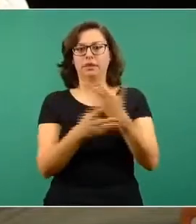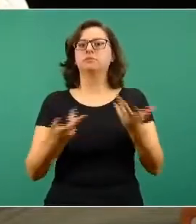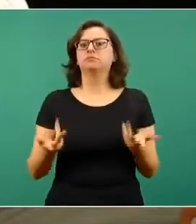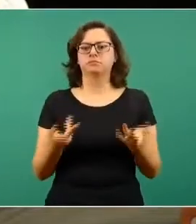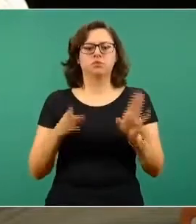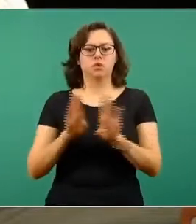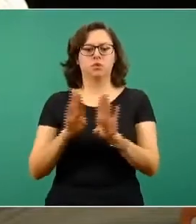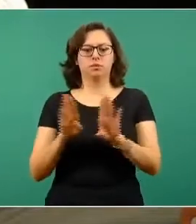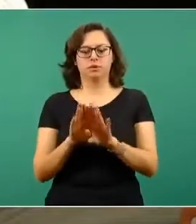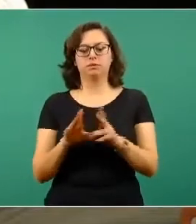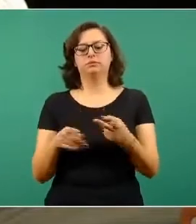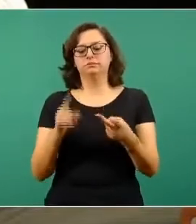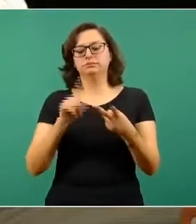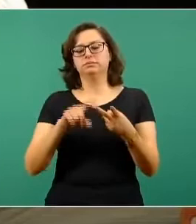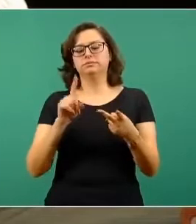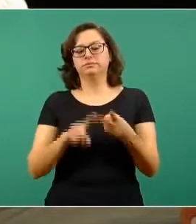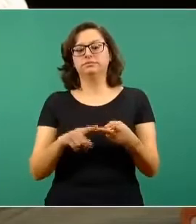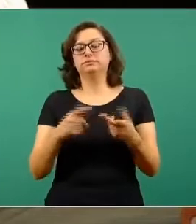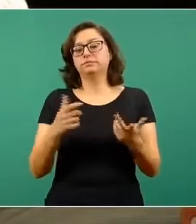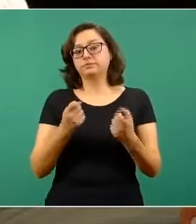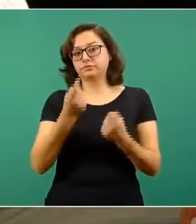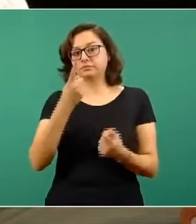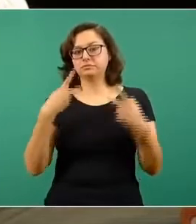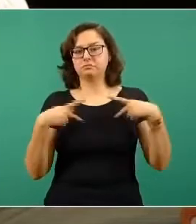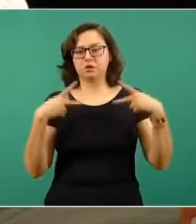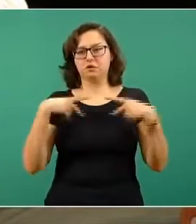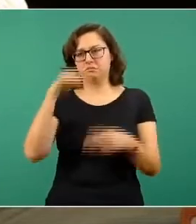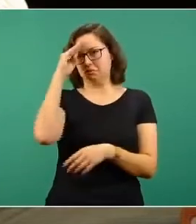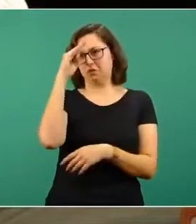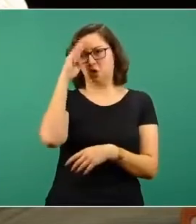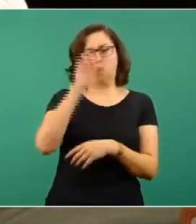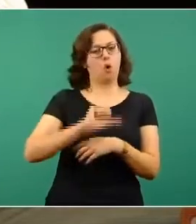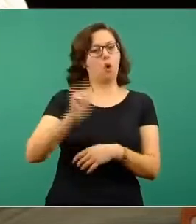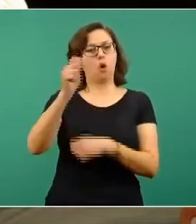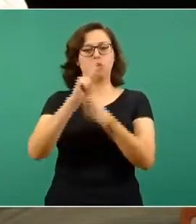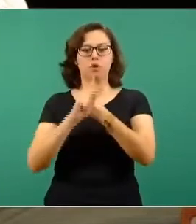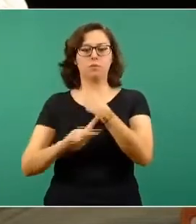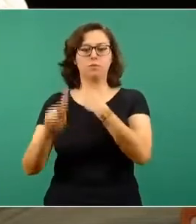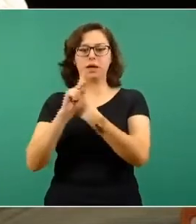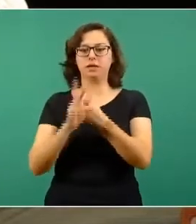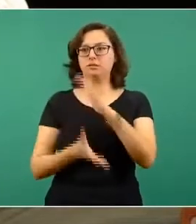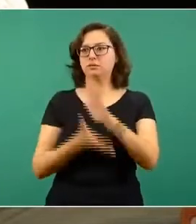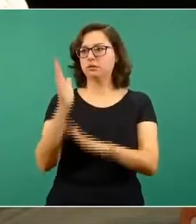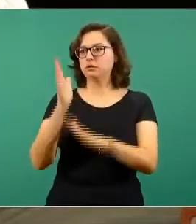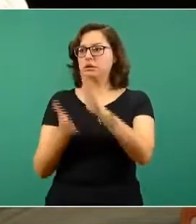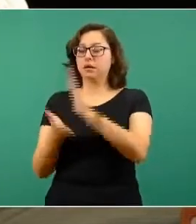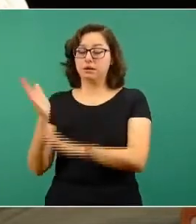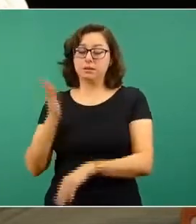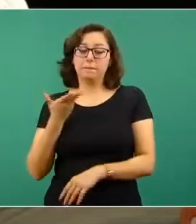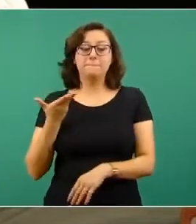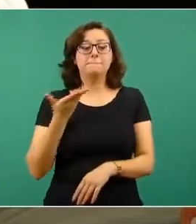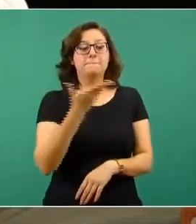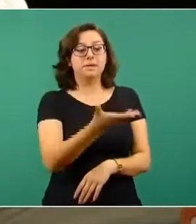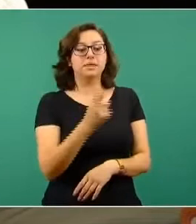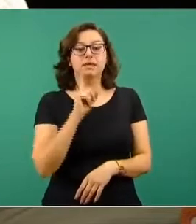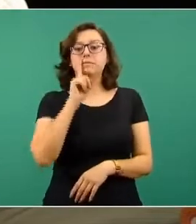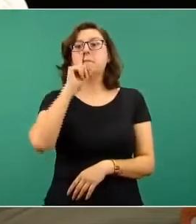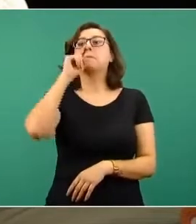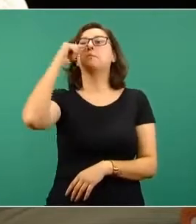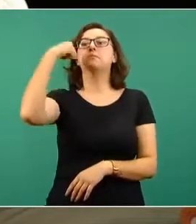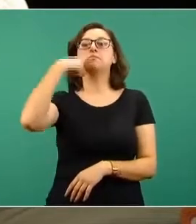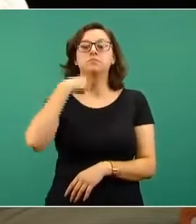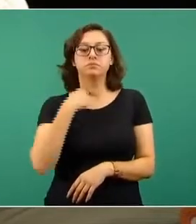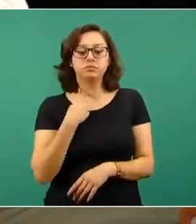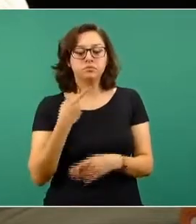salen al exterior durante este periodo también vacacional, referente a los laboratorios de análisis clínicos. Si hay una verificación para que haya una